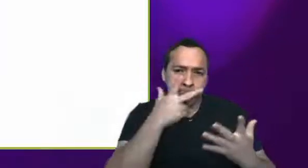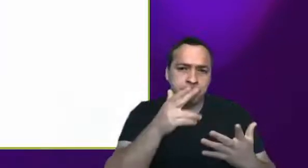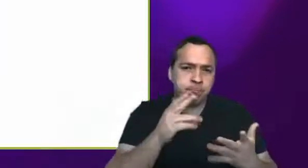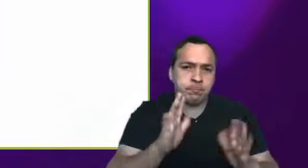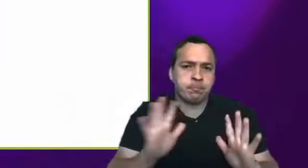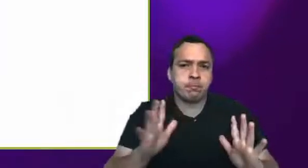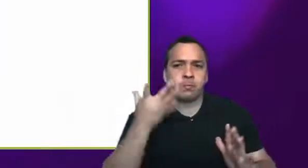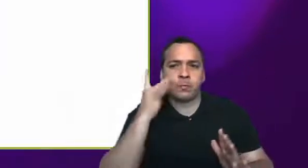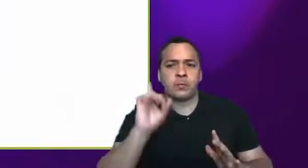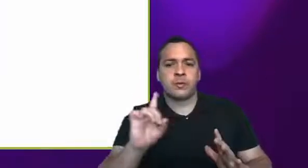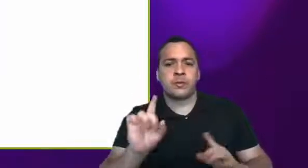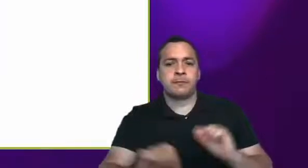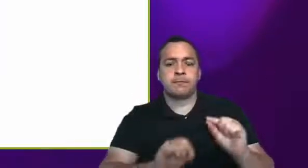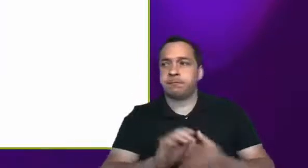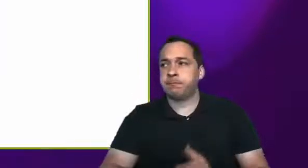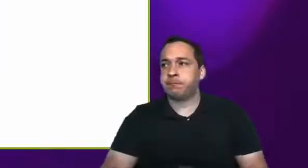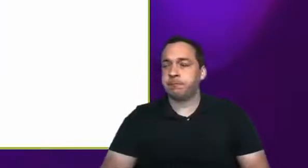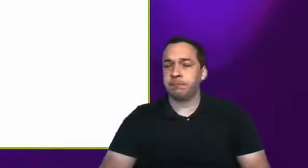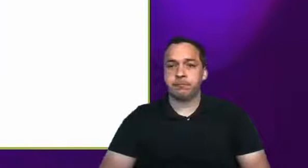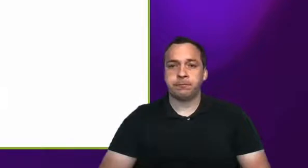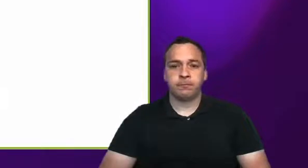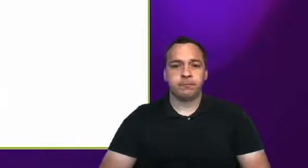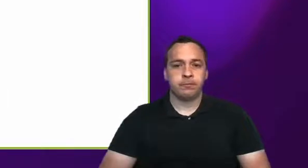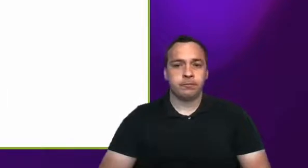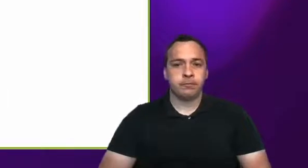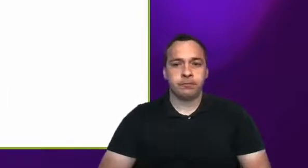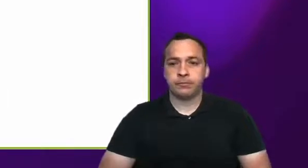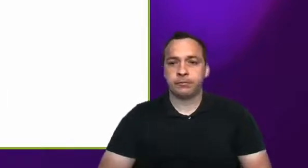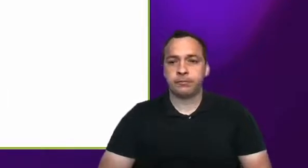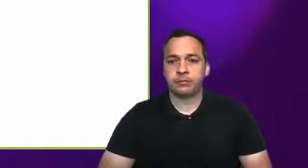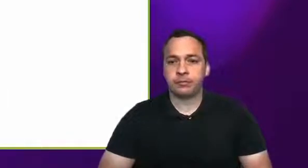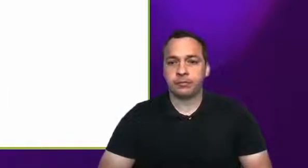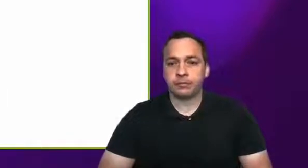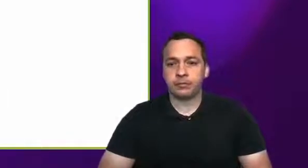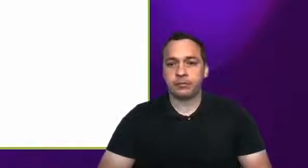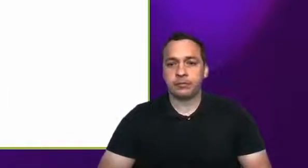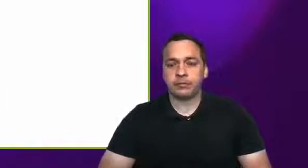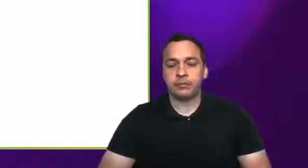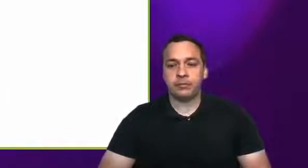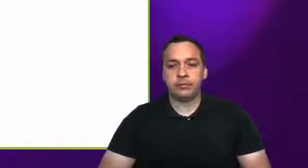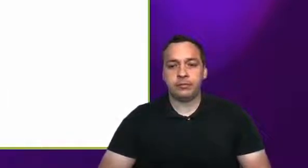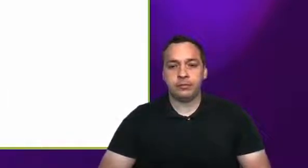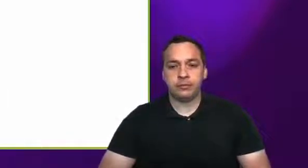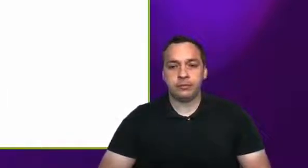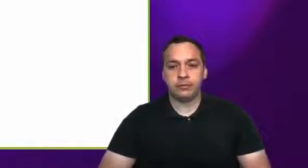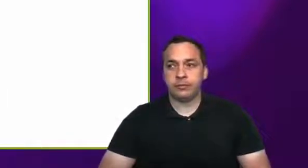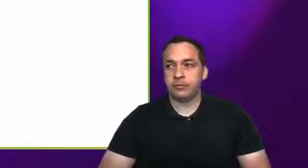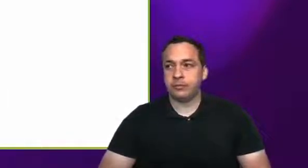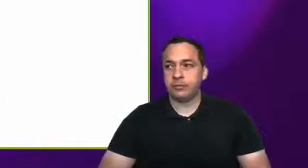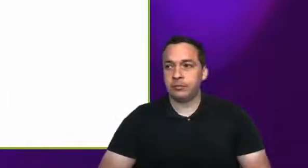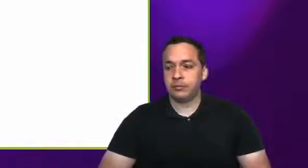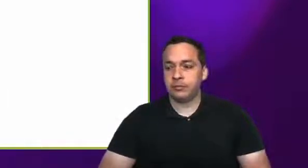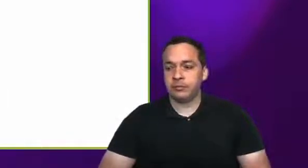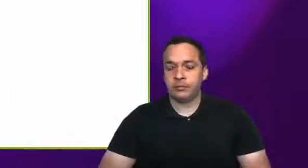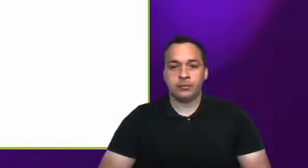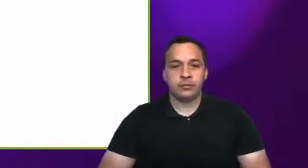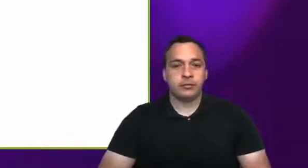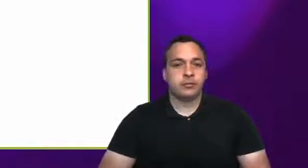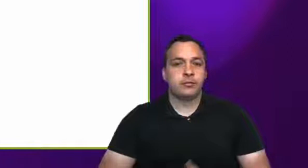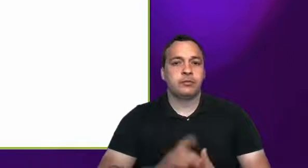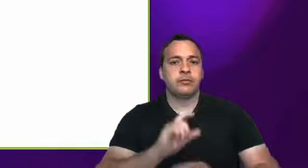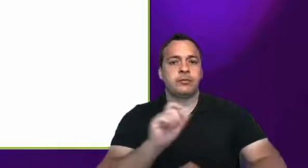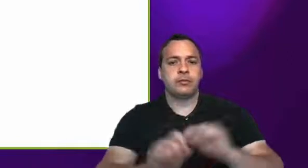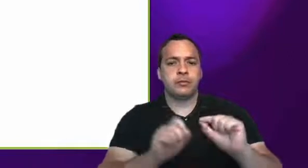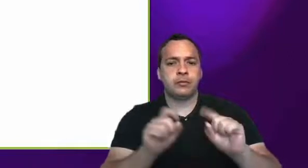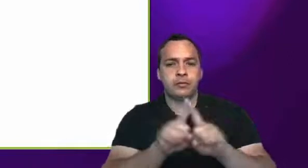este momento podemos, digamos, al menos pues la realidad nuestra, europea y sobre todo italiana, podemos ofrecer el trasplante